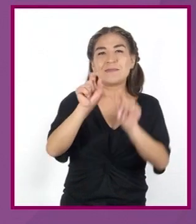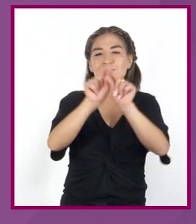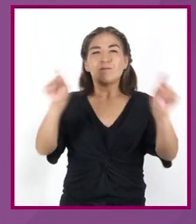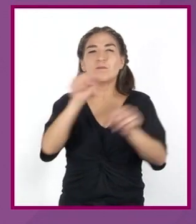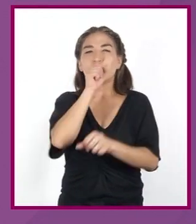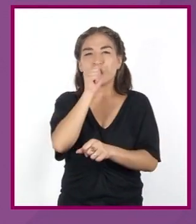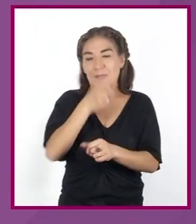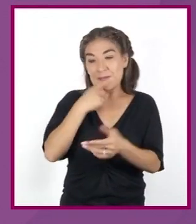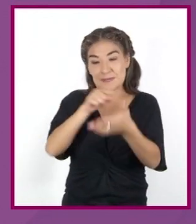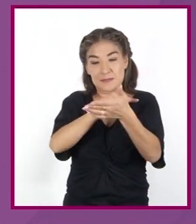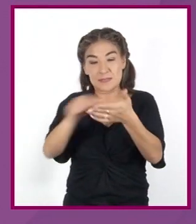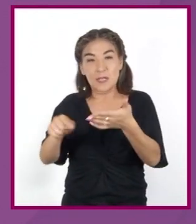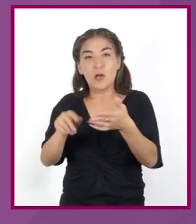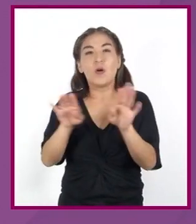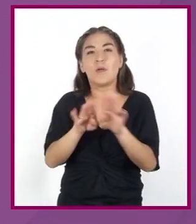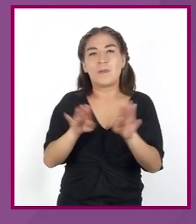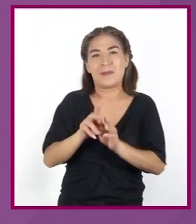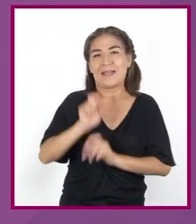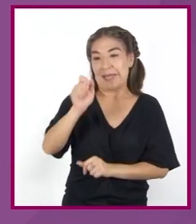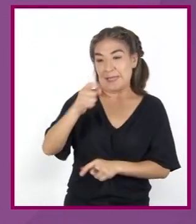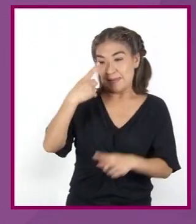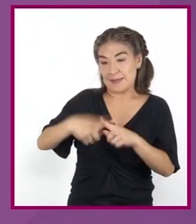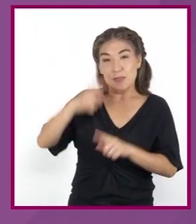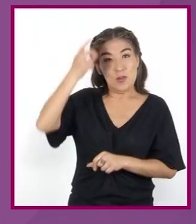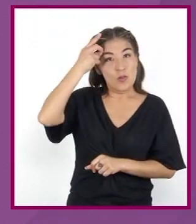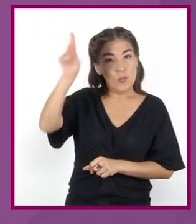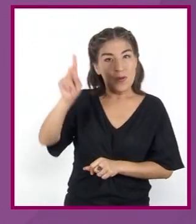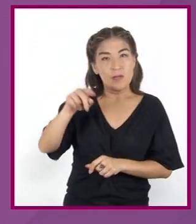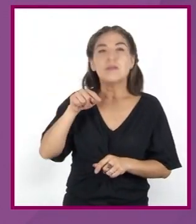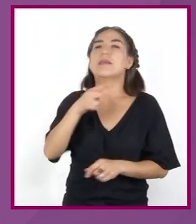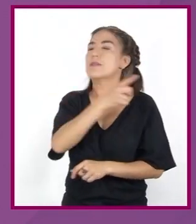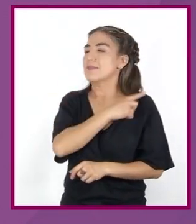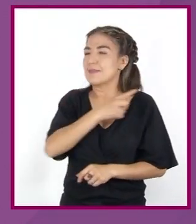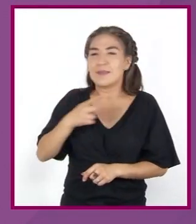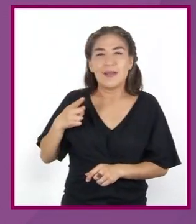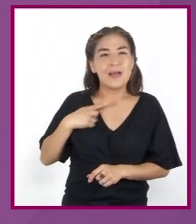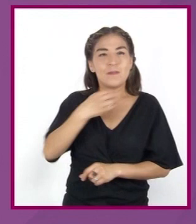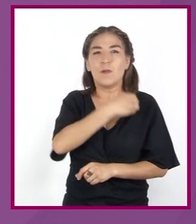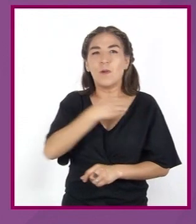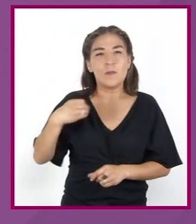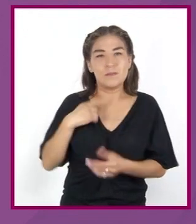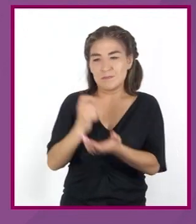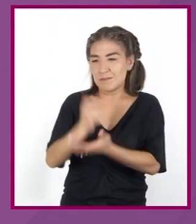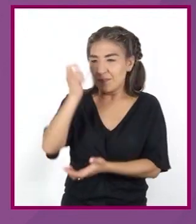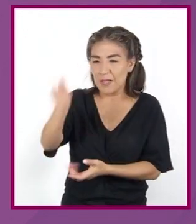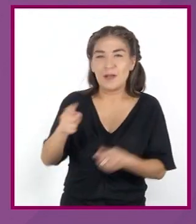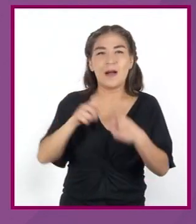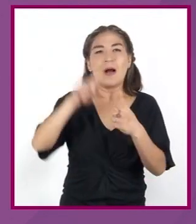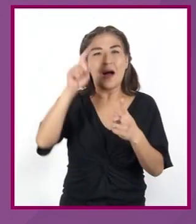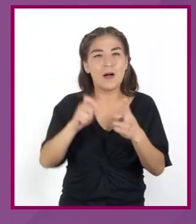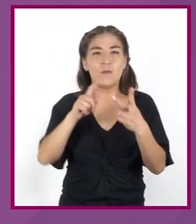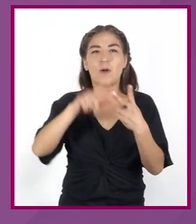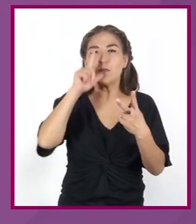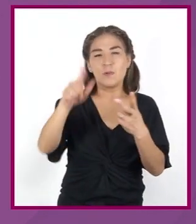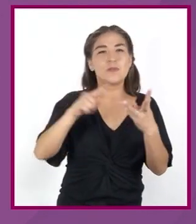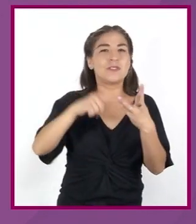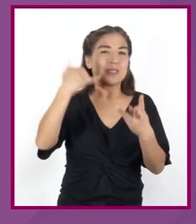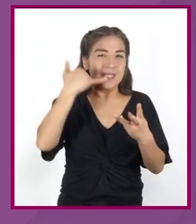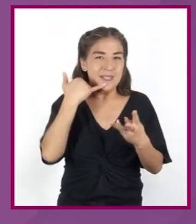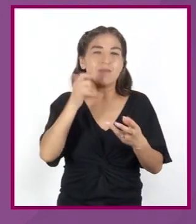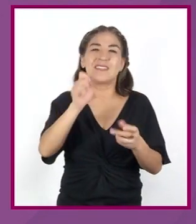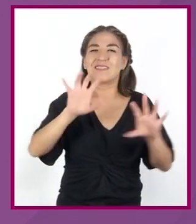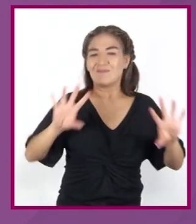dice que el arrendatario, en este caso nosotros, tenemos la obligación de cubrir los pagos de agua, luz, teléfono y demás